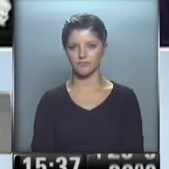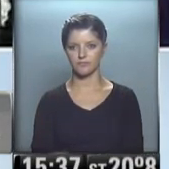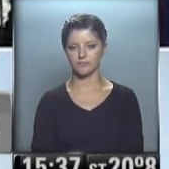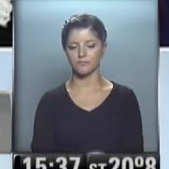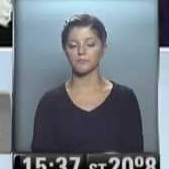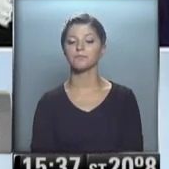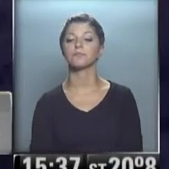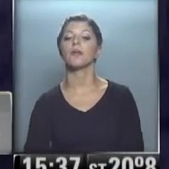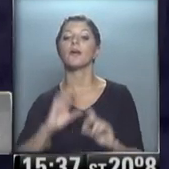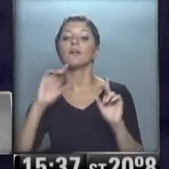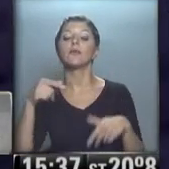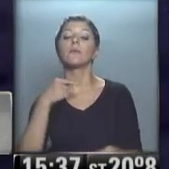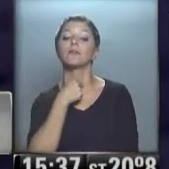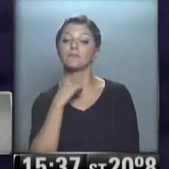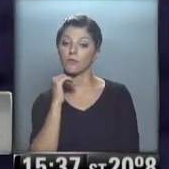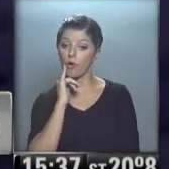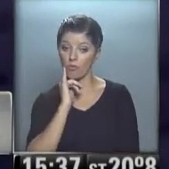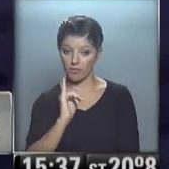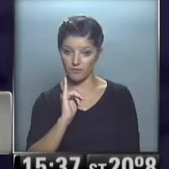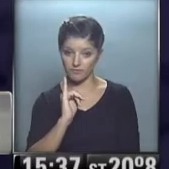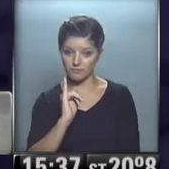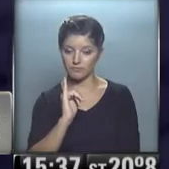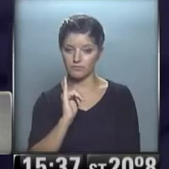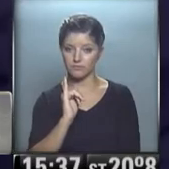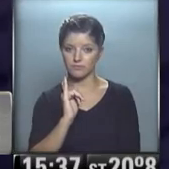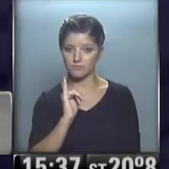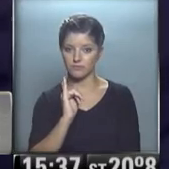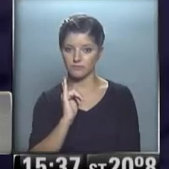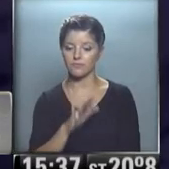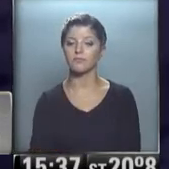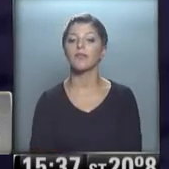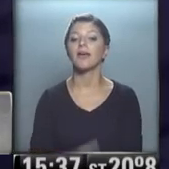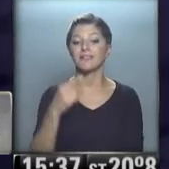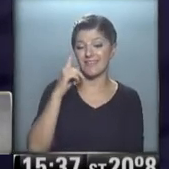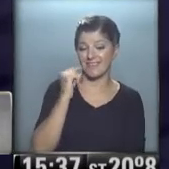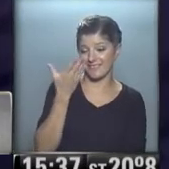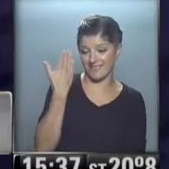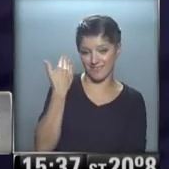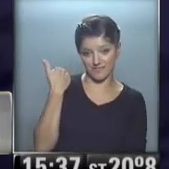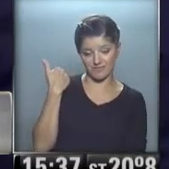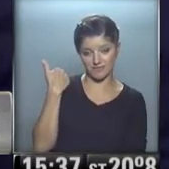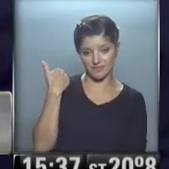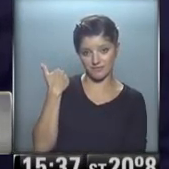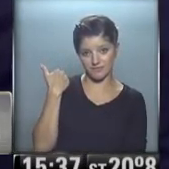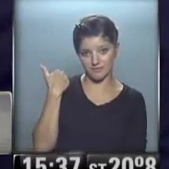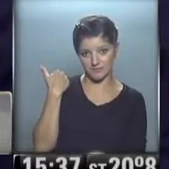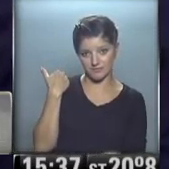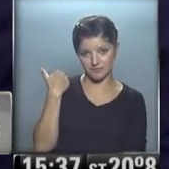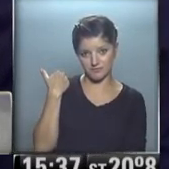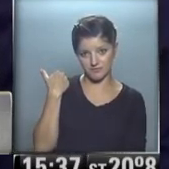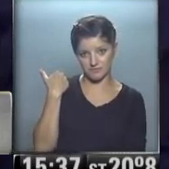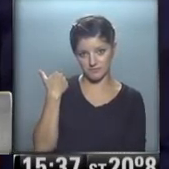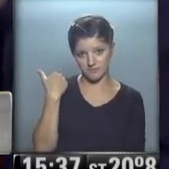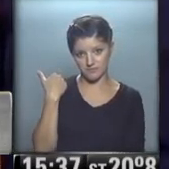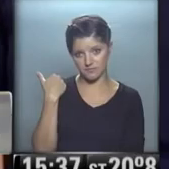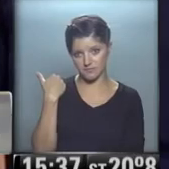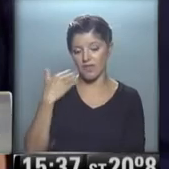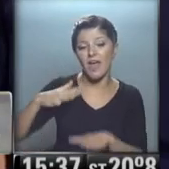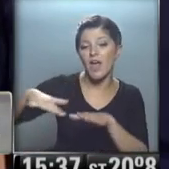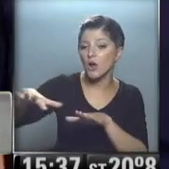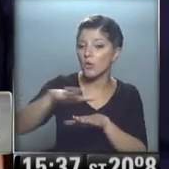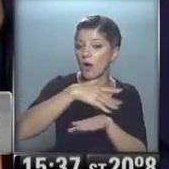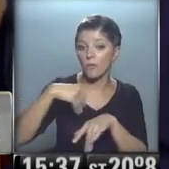Quiero contarle también, presidenta, que en estos últimos días se hicieron en todo el